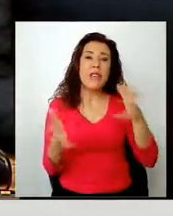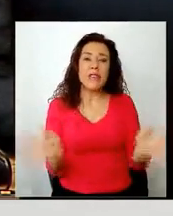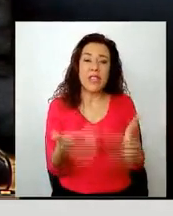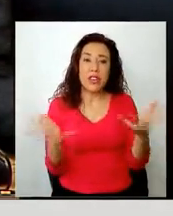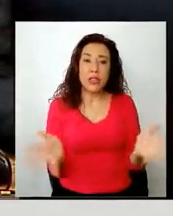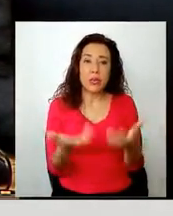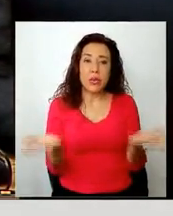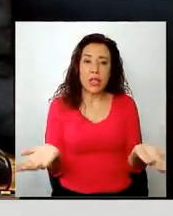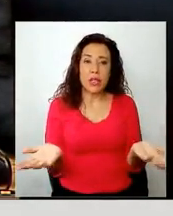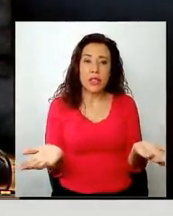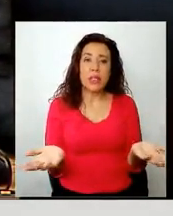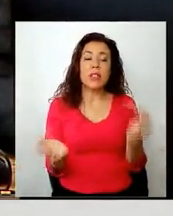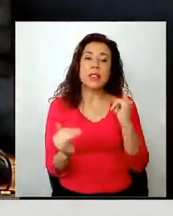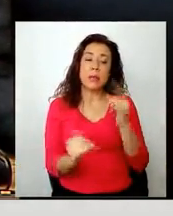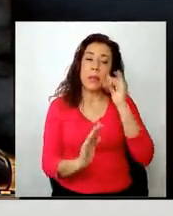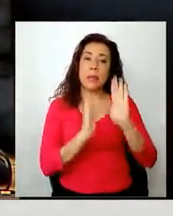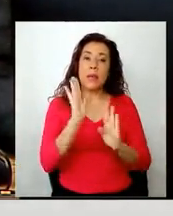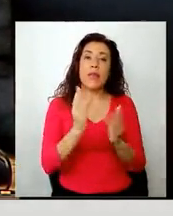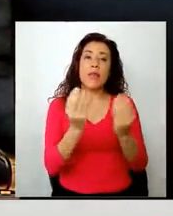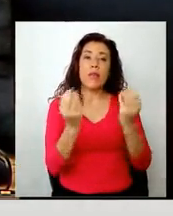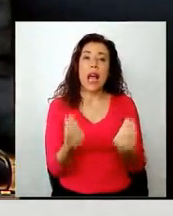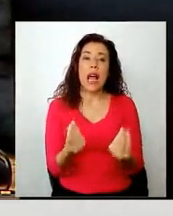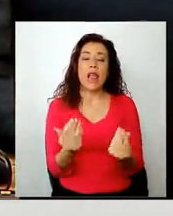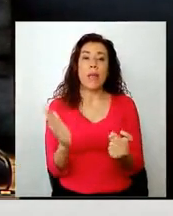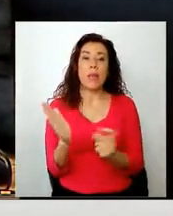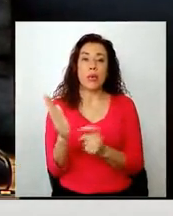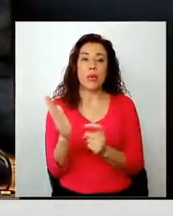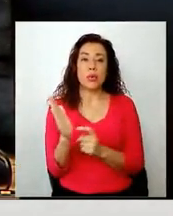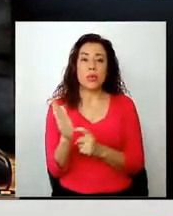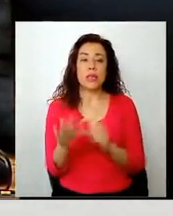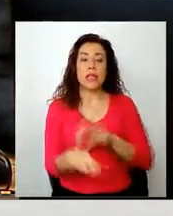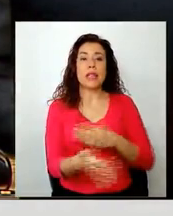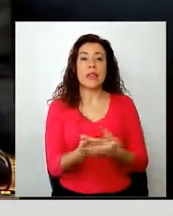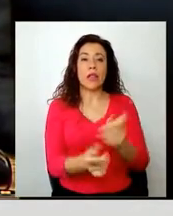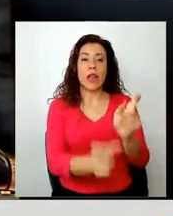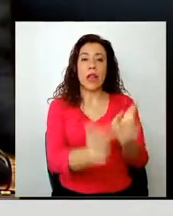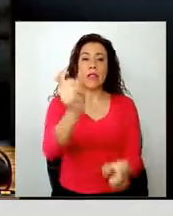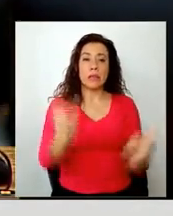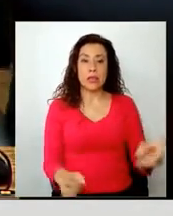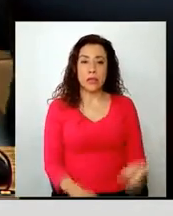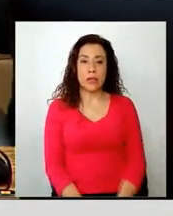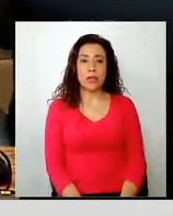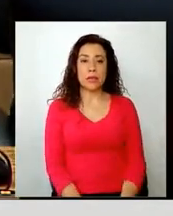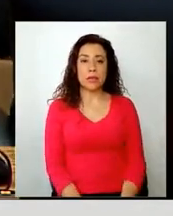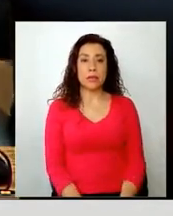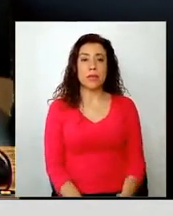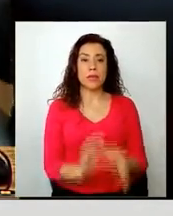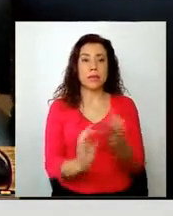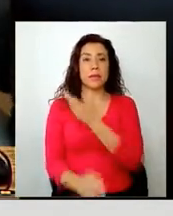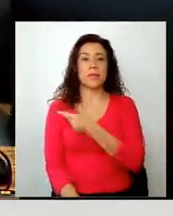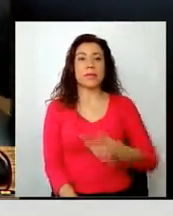siempre por la calidad de la producción y por la salud de los consumidores finales Muchas gracias presidente